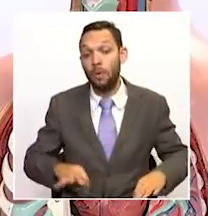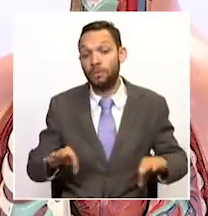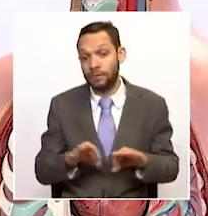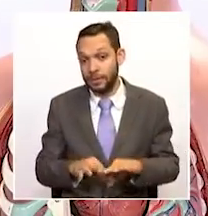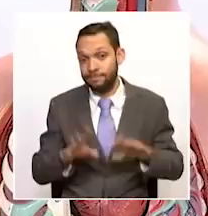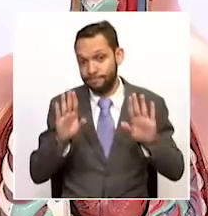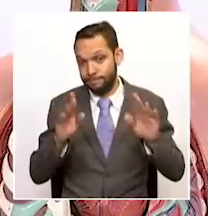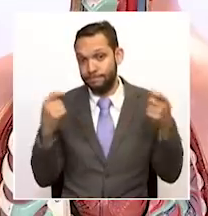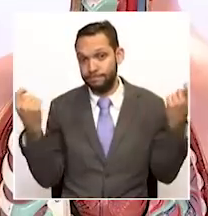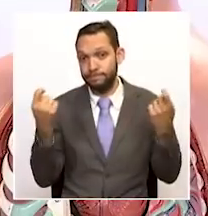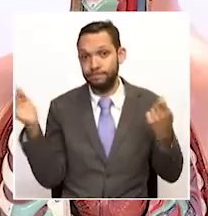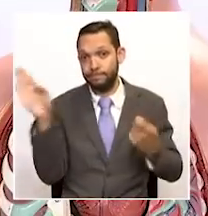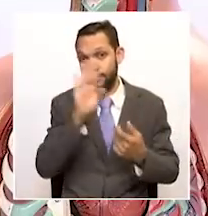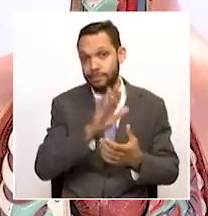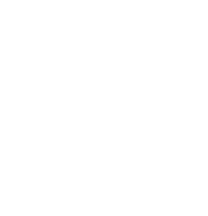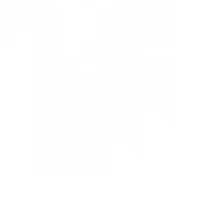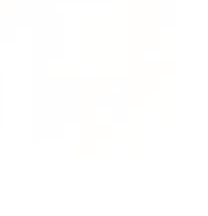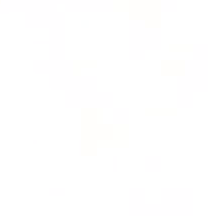regresamos